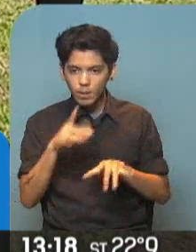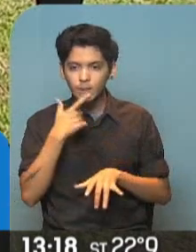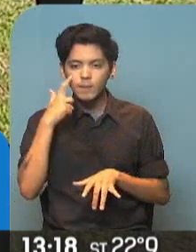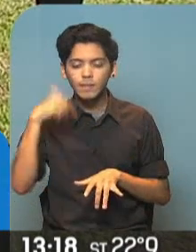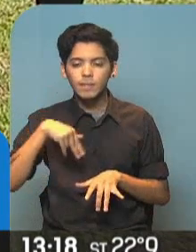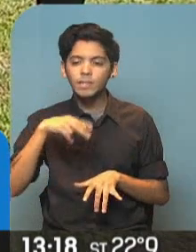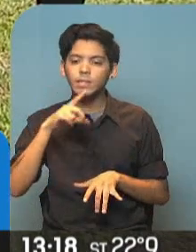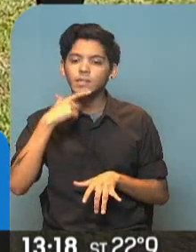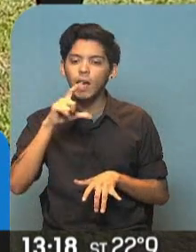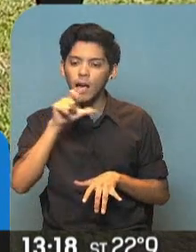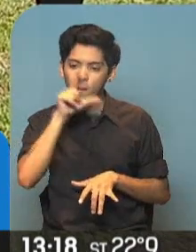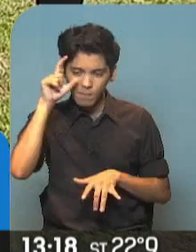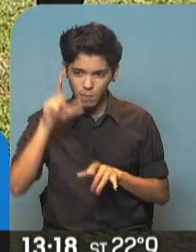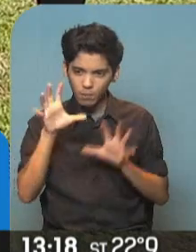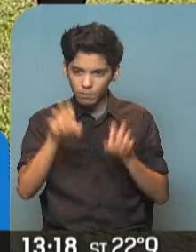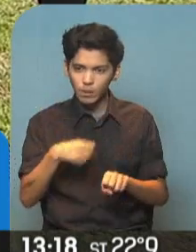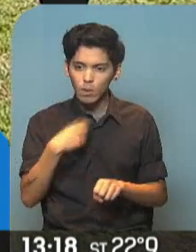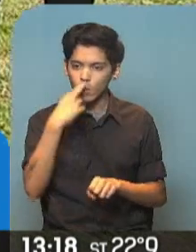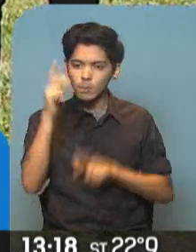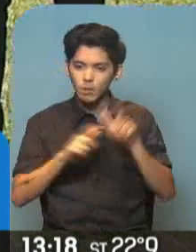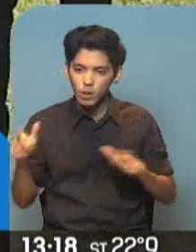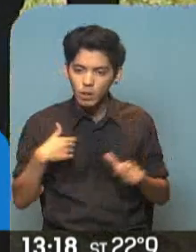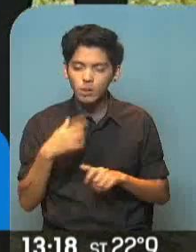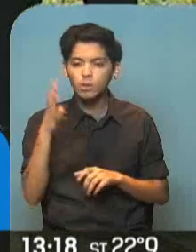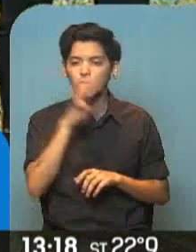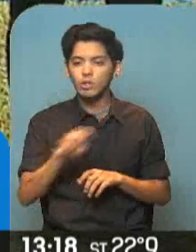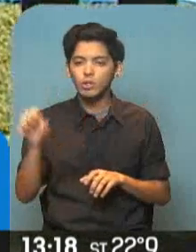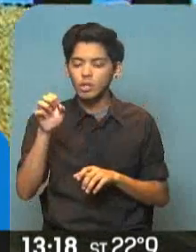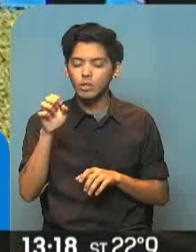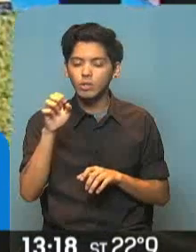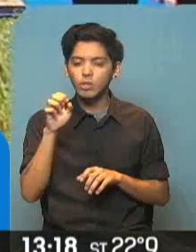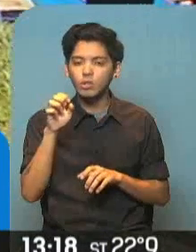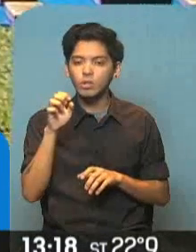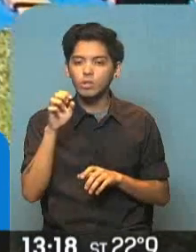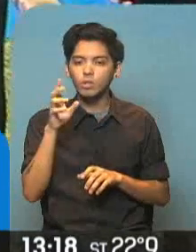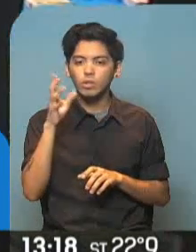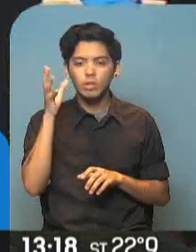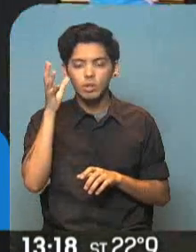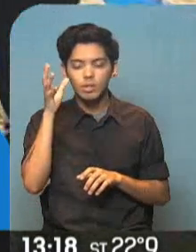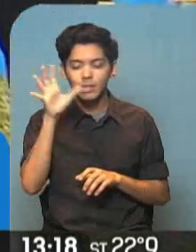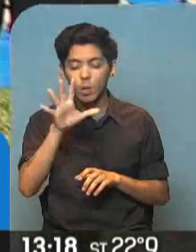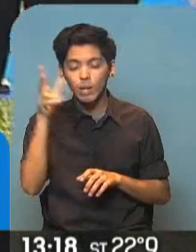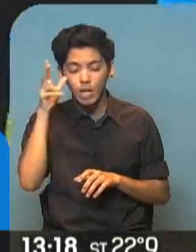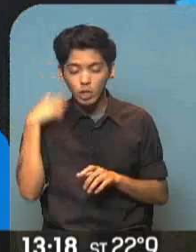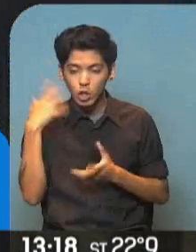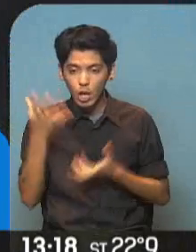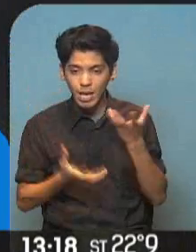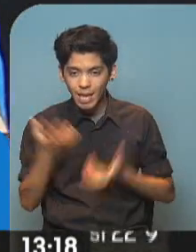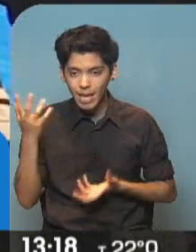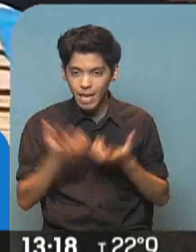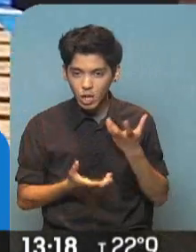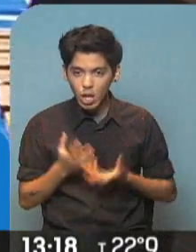se detuvieron a 11 personas y secuestraron 458 kilos de cocaína. Acaba de indicar que el operativo comenzaba